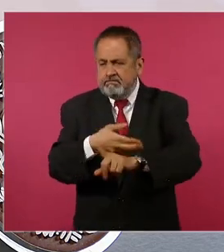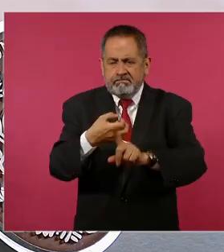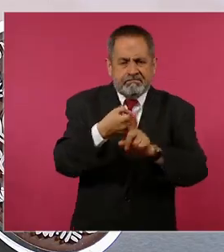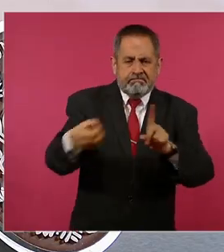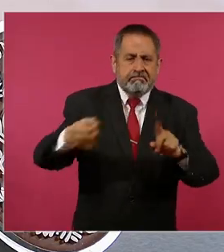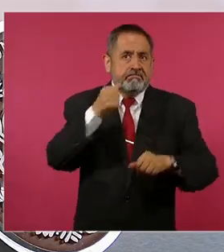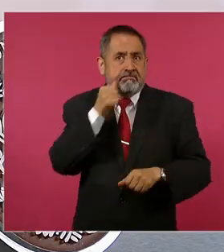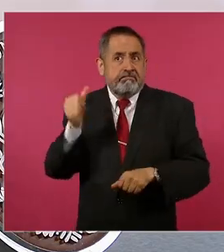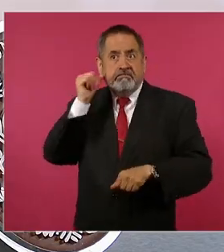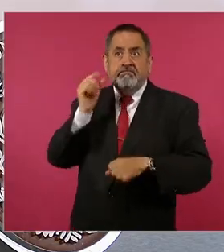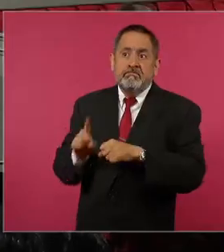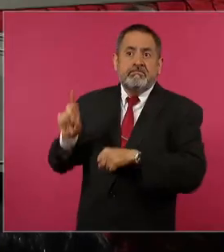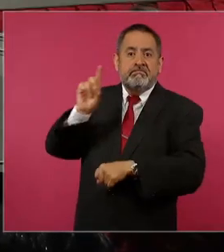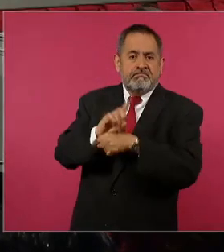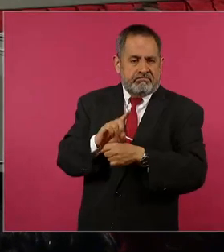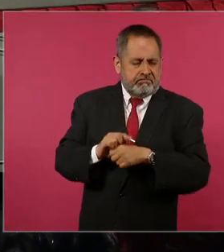electoral.